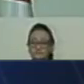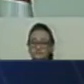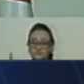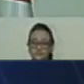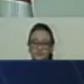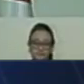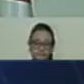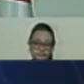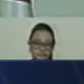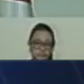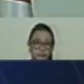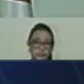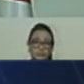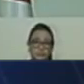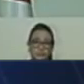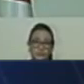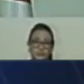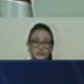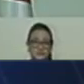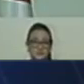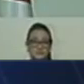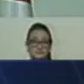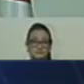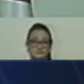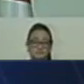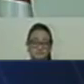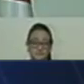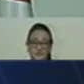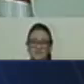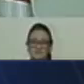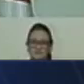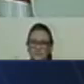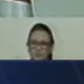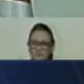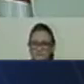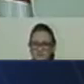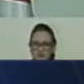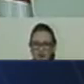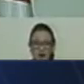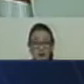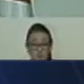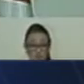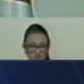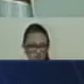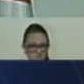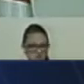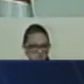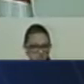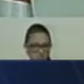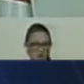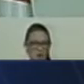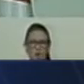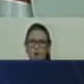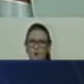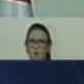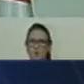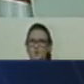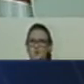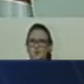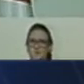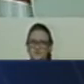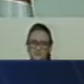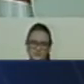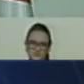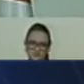arruinada. Y una campaña antivenezolana que la perseguían en las calles. Ya tú eres venezolano y la perseguían. Una campaña